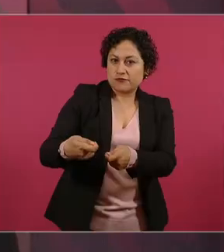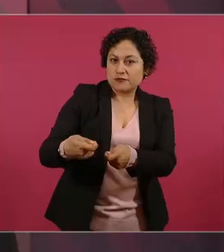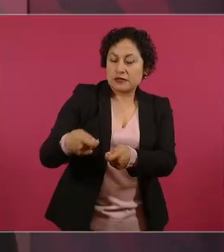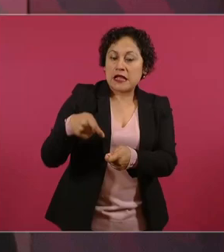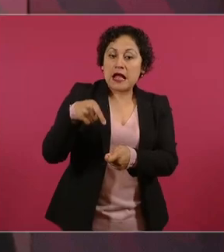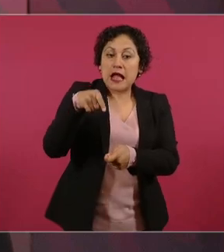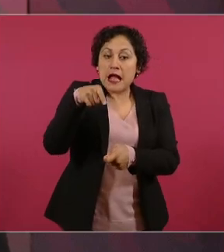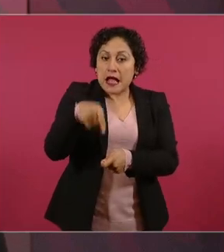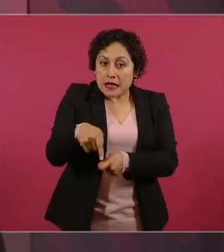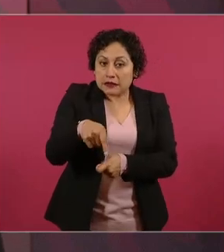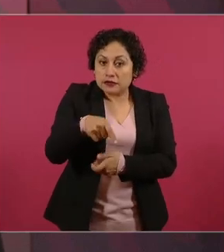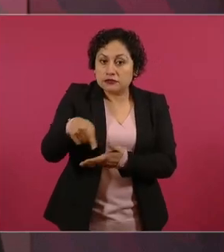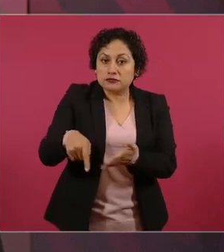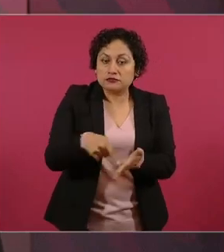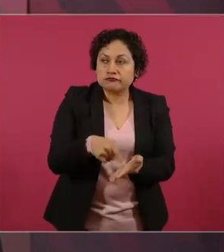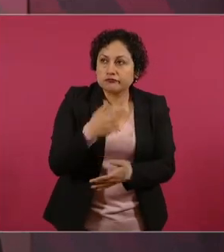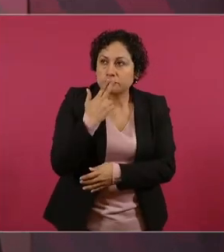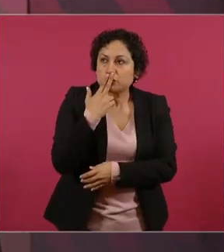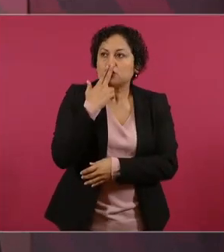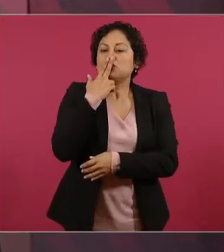violencia.